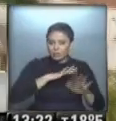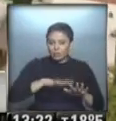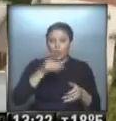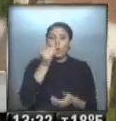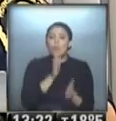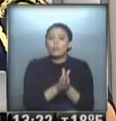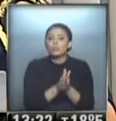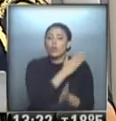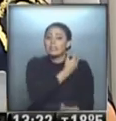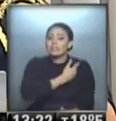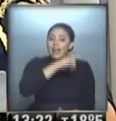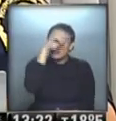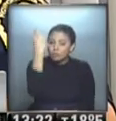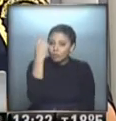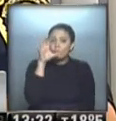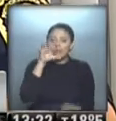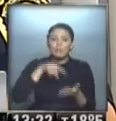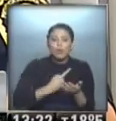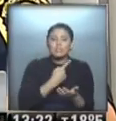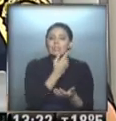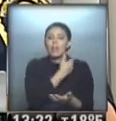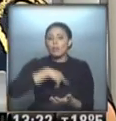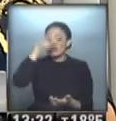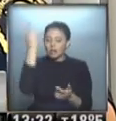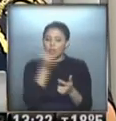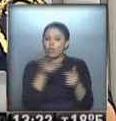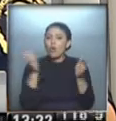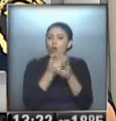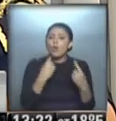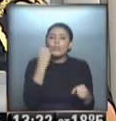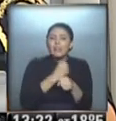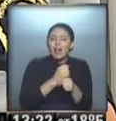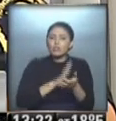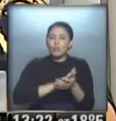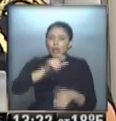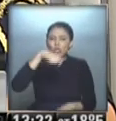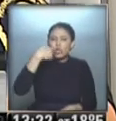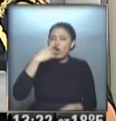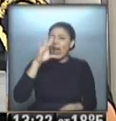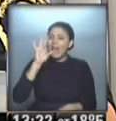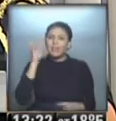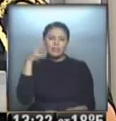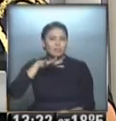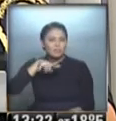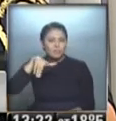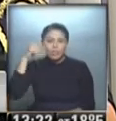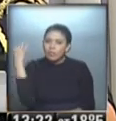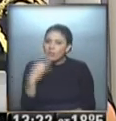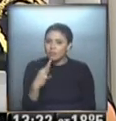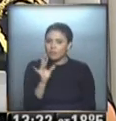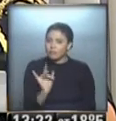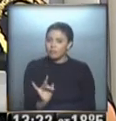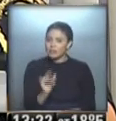Nación, en los últimos tiempos, Provincia de Buenos Aires y Nación, en cuanto a cómo trabajar la temática de la droga y los delitos complejos, creo que va a